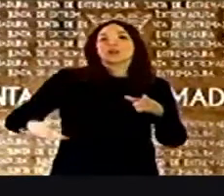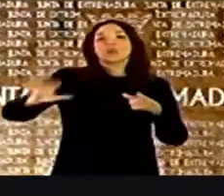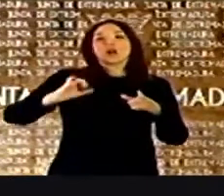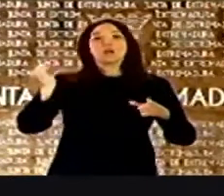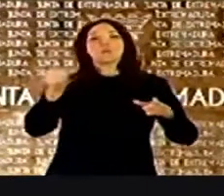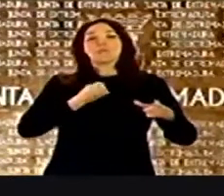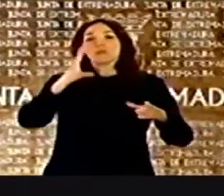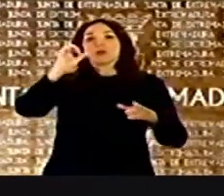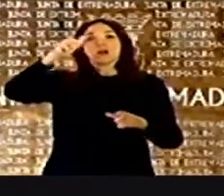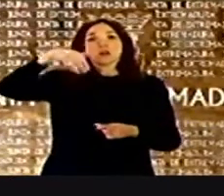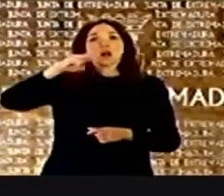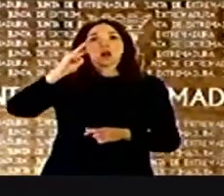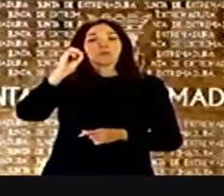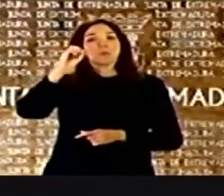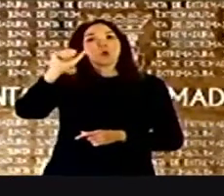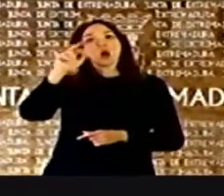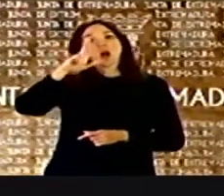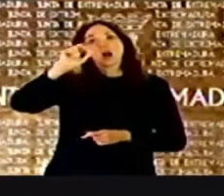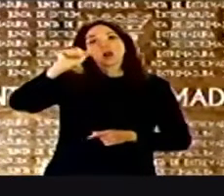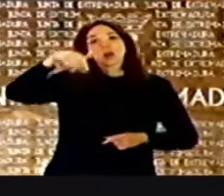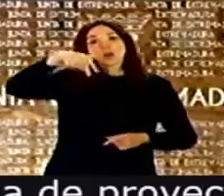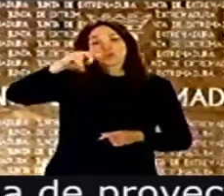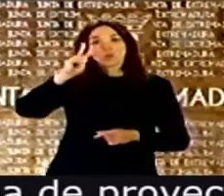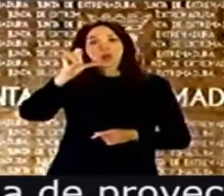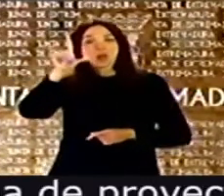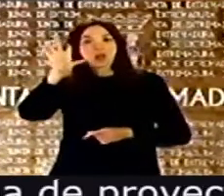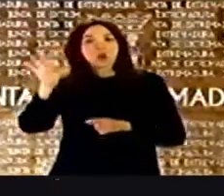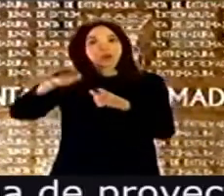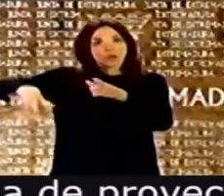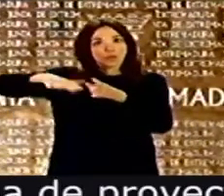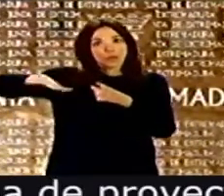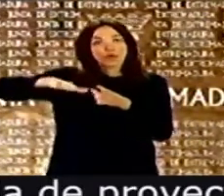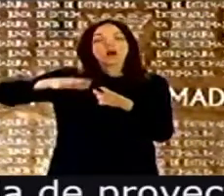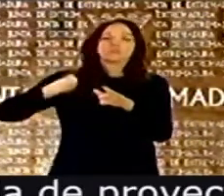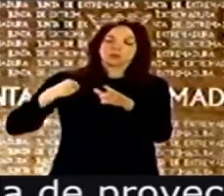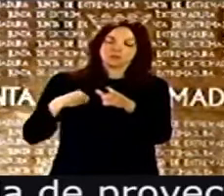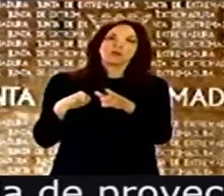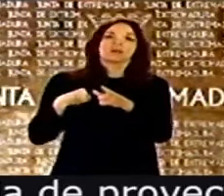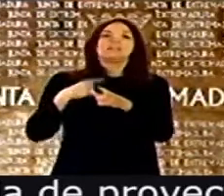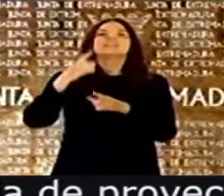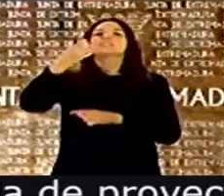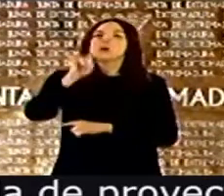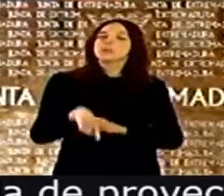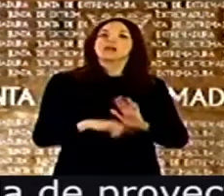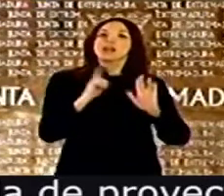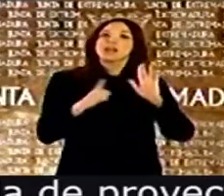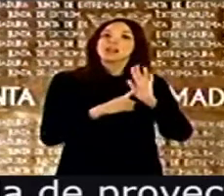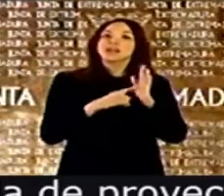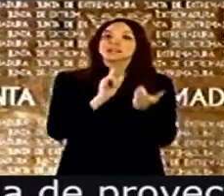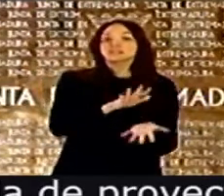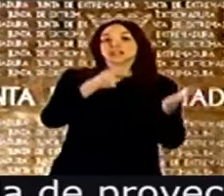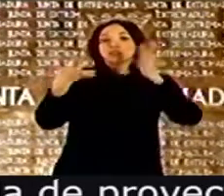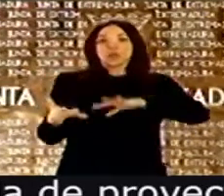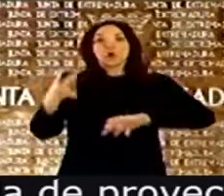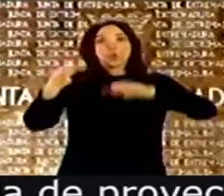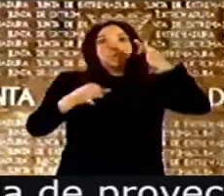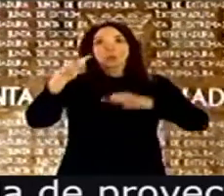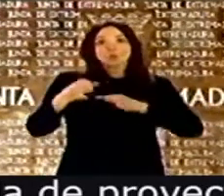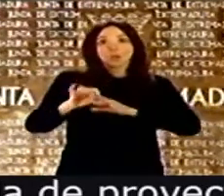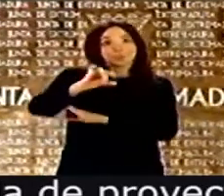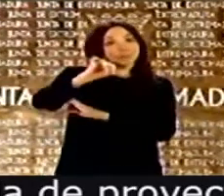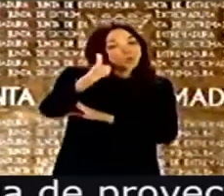de lo que puntúen en otros sitios. Exigiremos igualmente que cuando se apruebe la ley de transición justa, sin la cual nada de esto de lo que